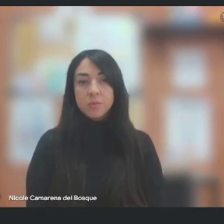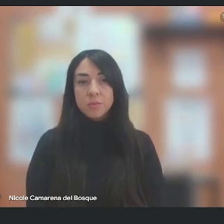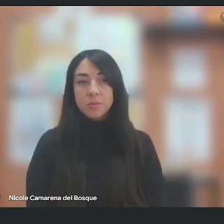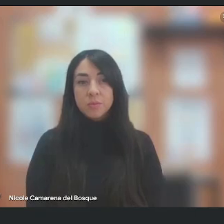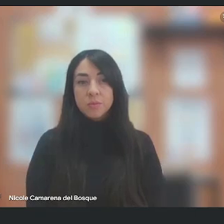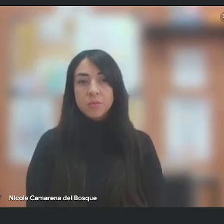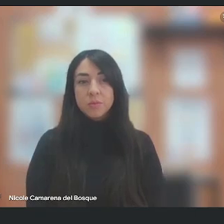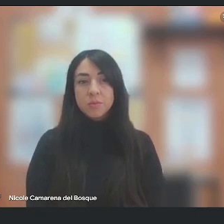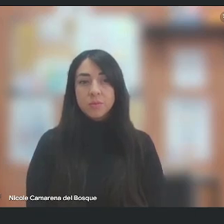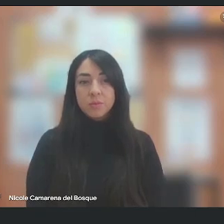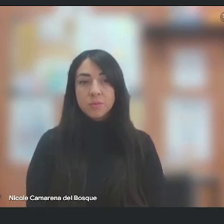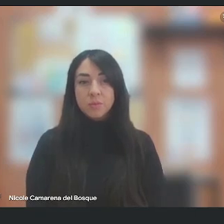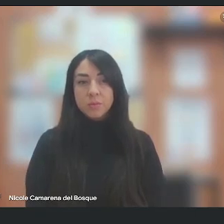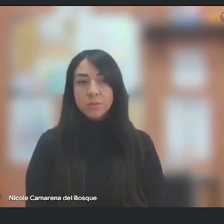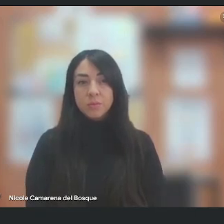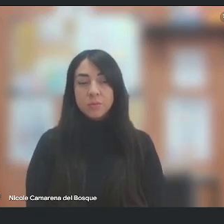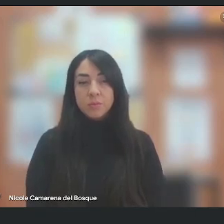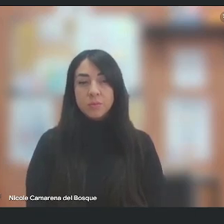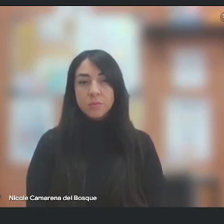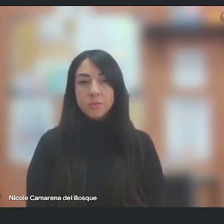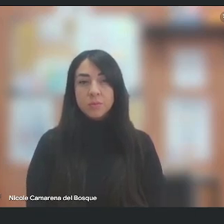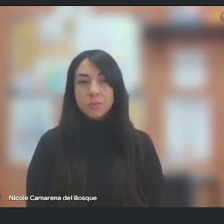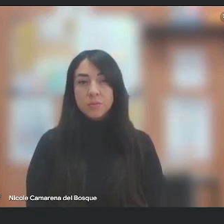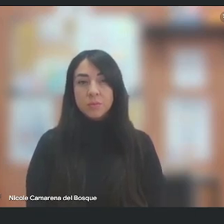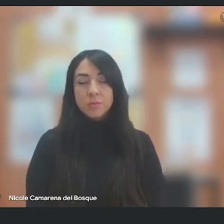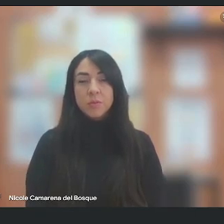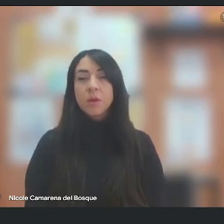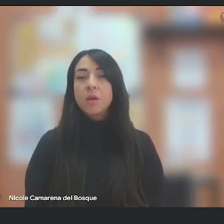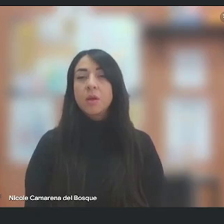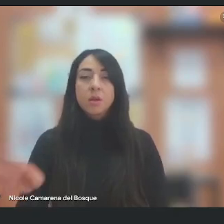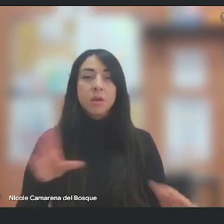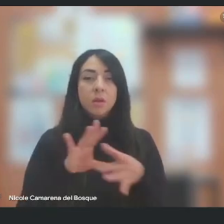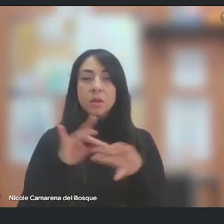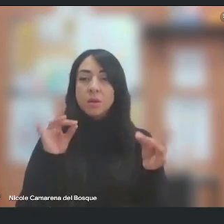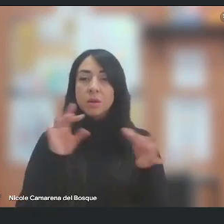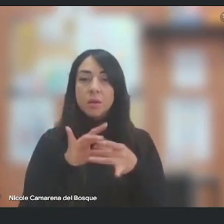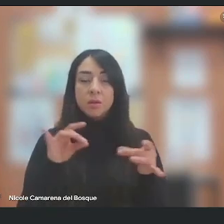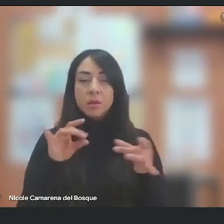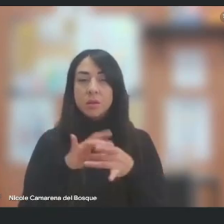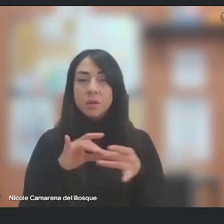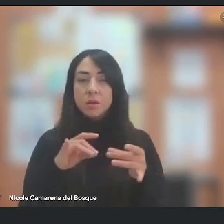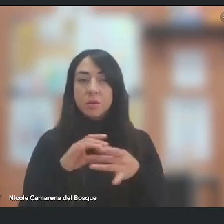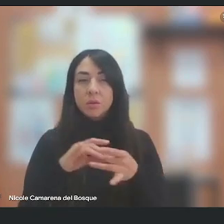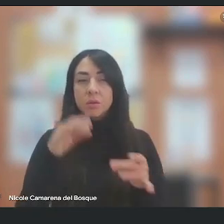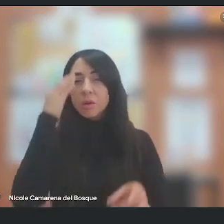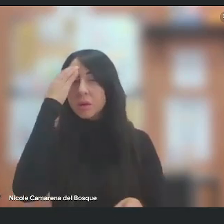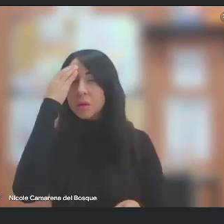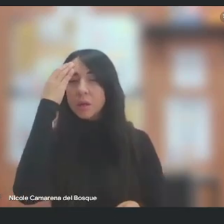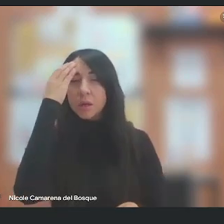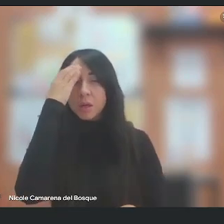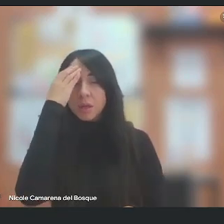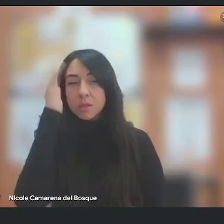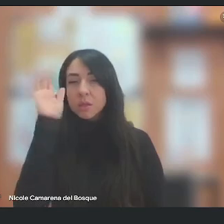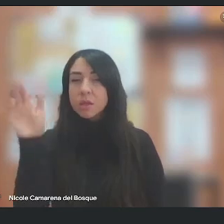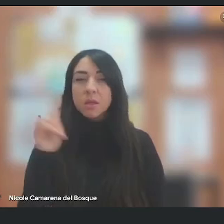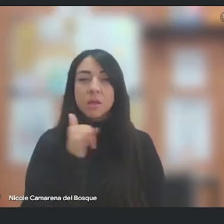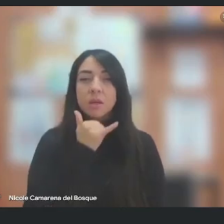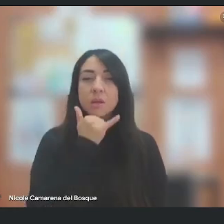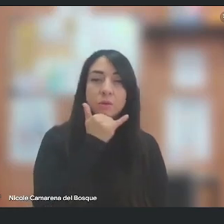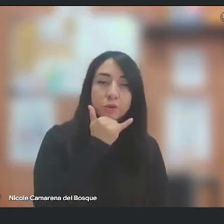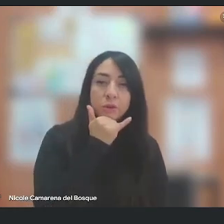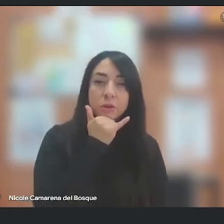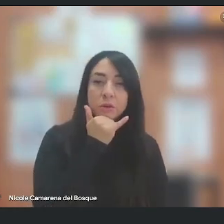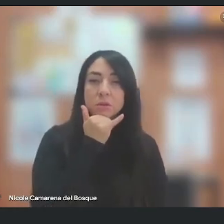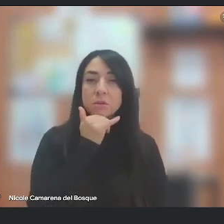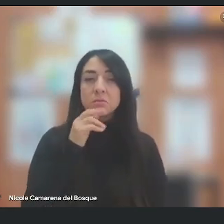la menstruación debilita, las personas que menstruan son impuras, que la sangre menstrual puede matar y muchas veces